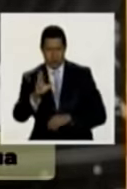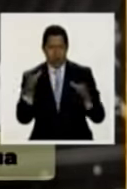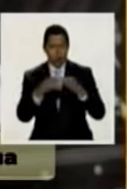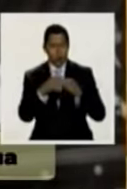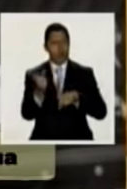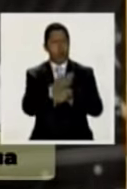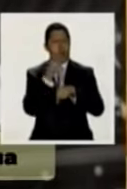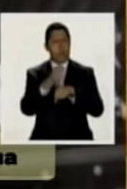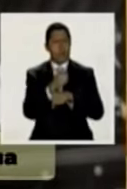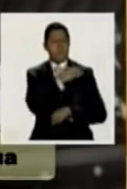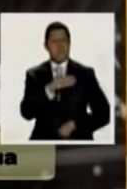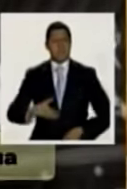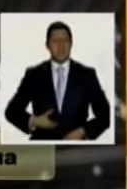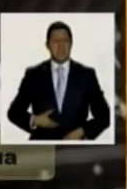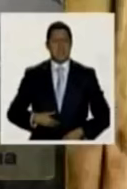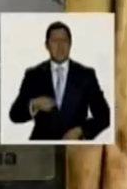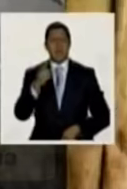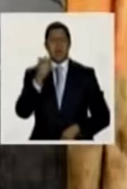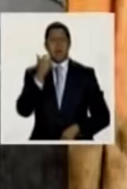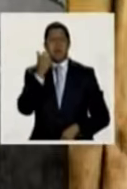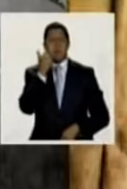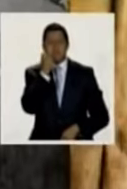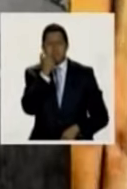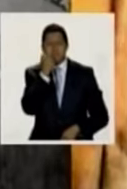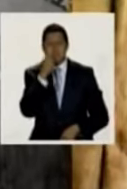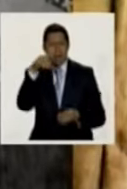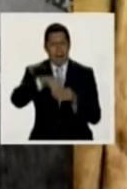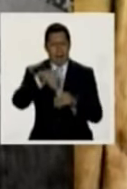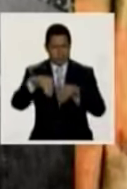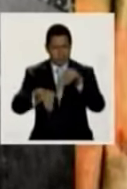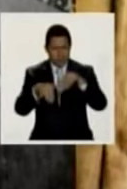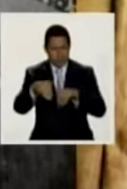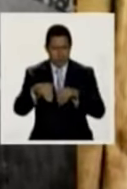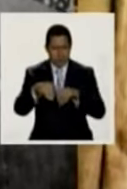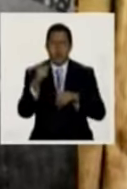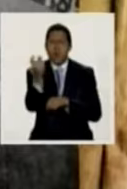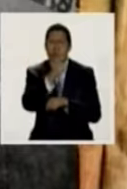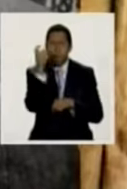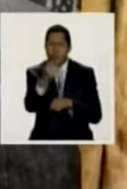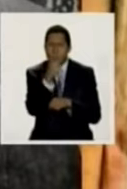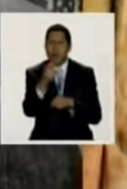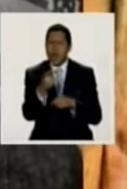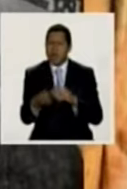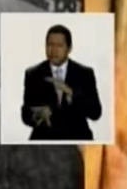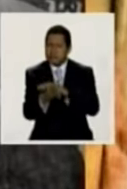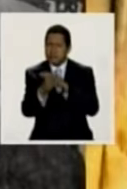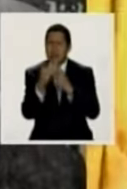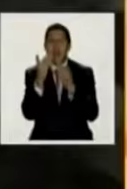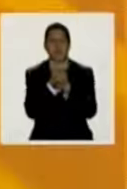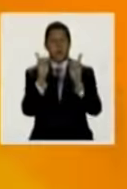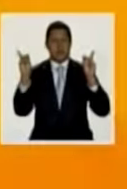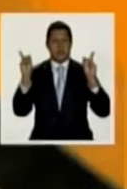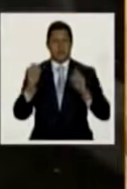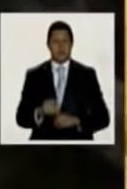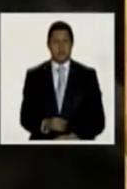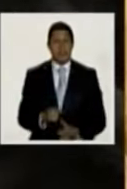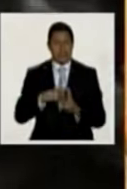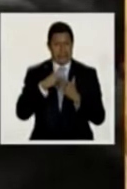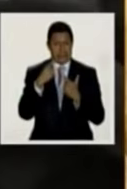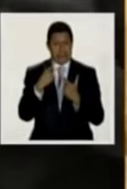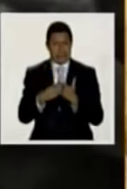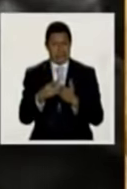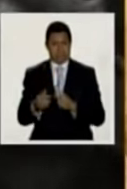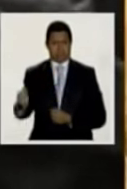Junta de Gobierno presidida por Rómulo Betancourt convocó a elecciones generales, buscando encaminar al país hacia la democracia.